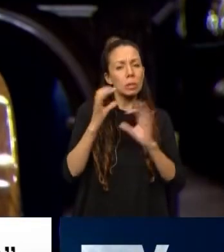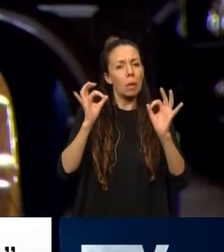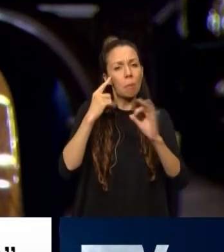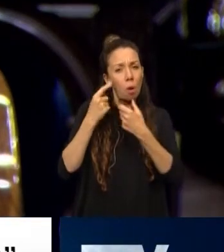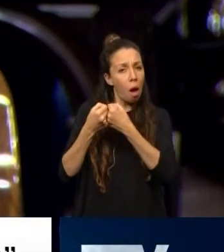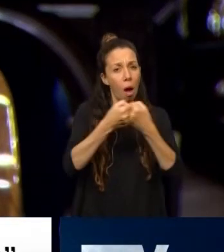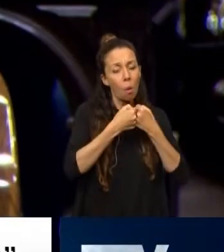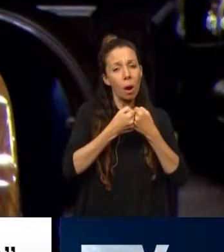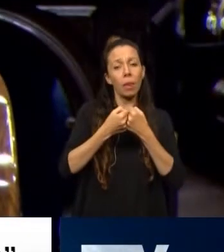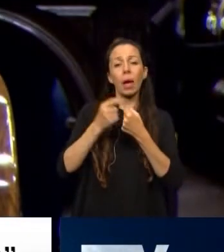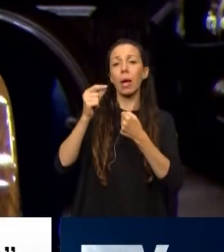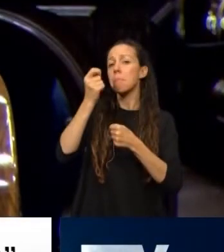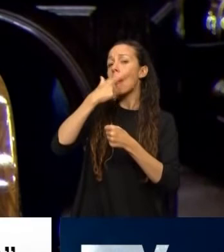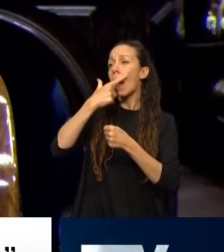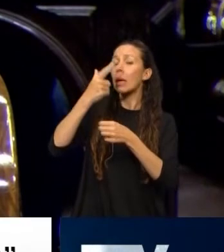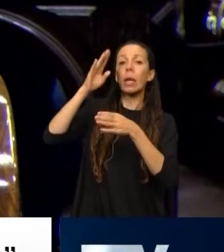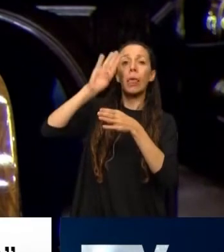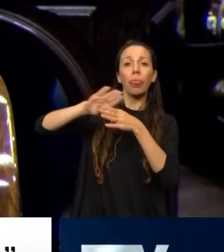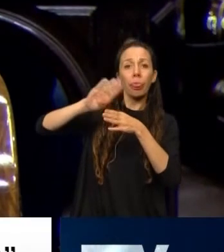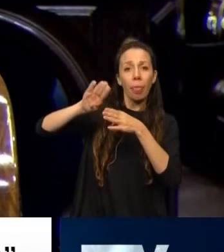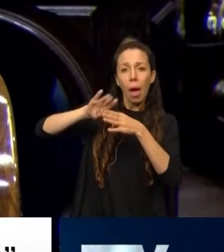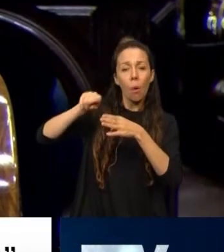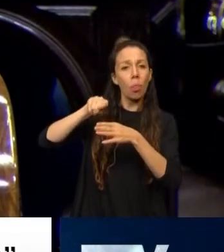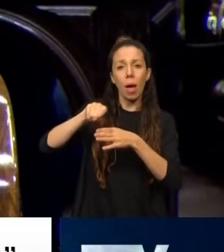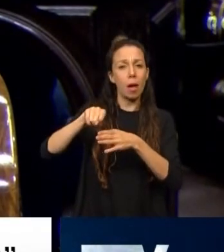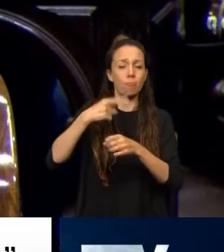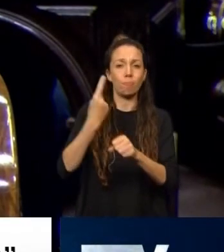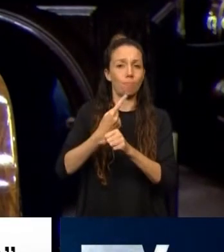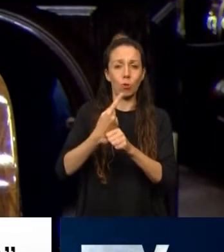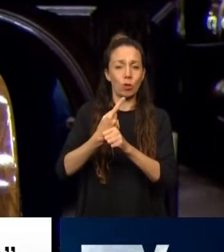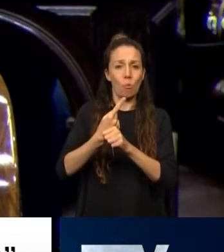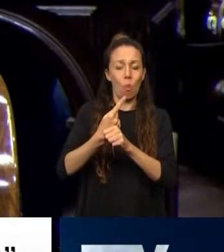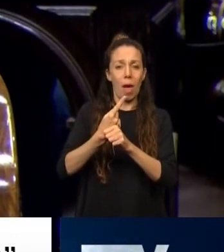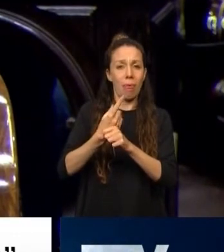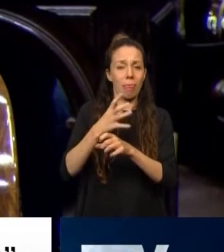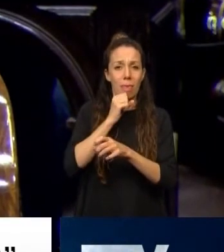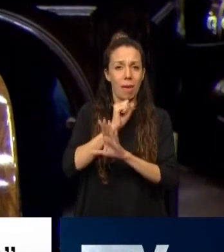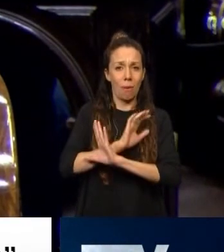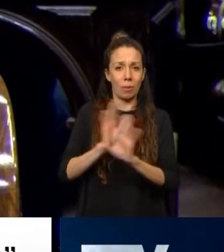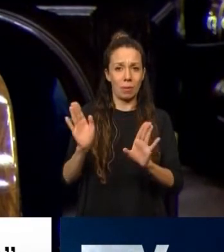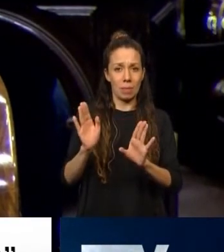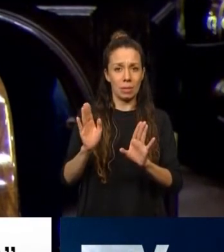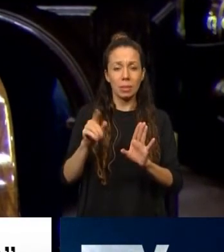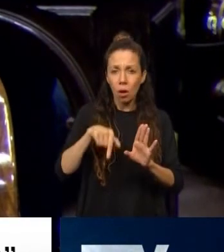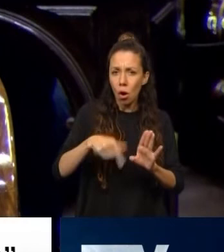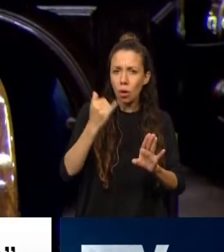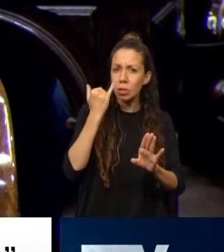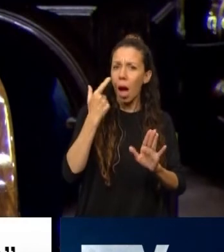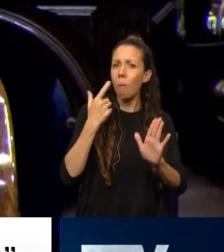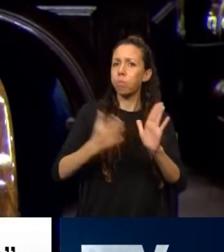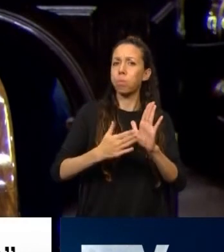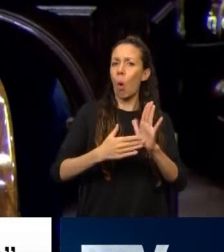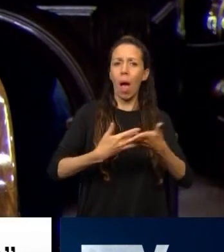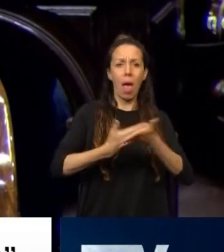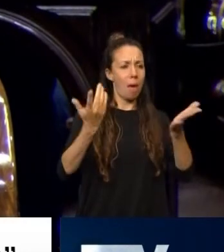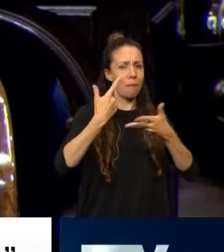de Mauricio Macri es insostenible. La propia palabra que se está aprobando aquí esta noche, que es la cancelación